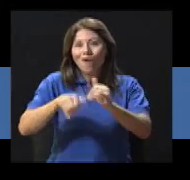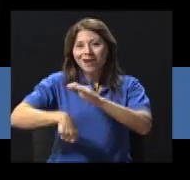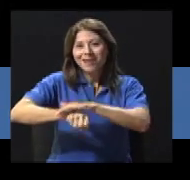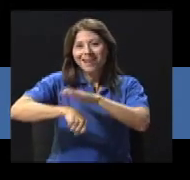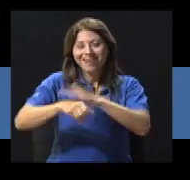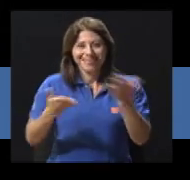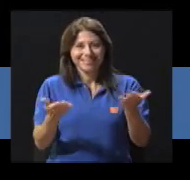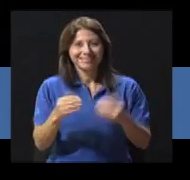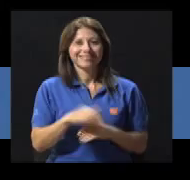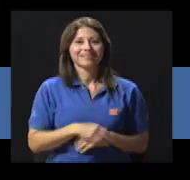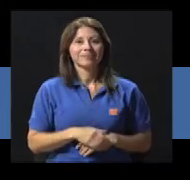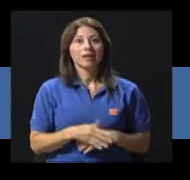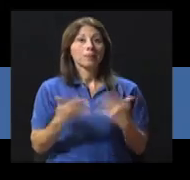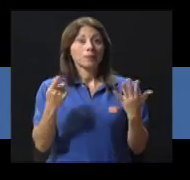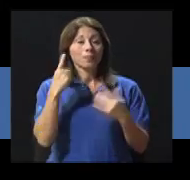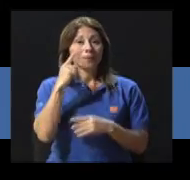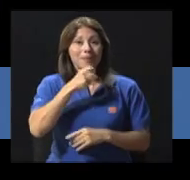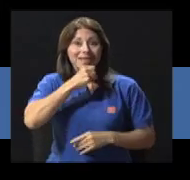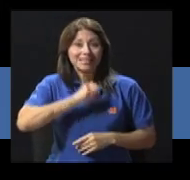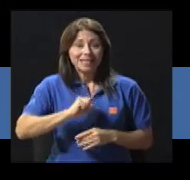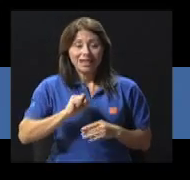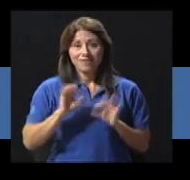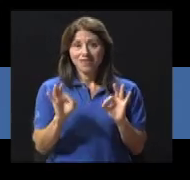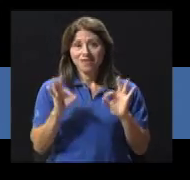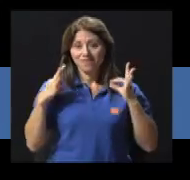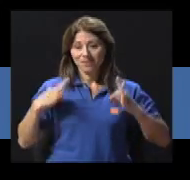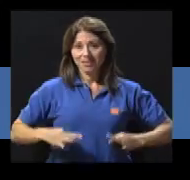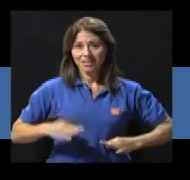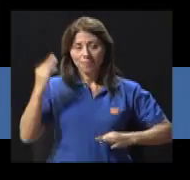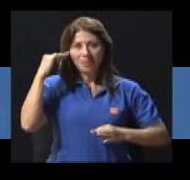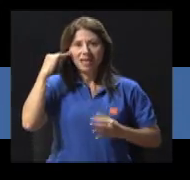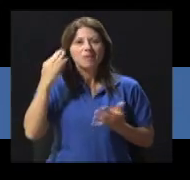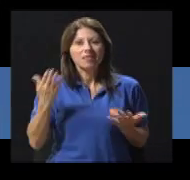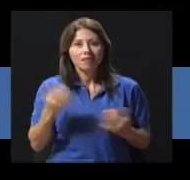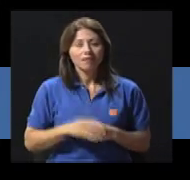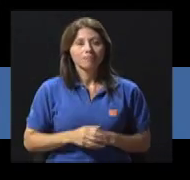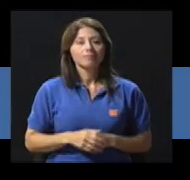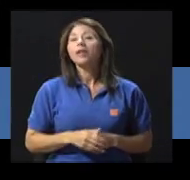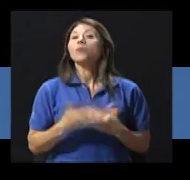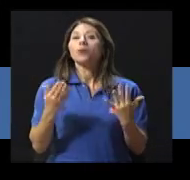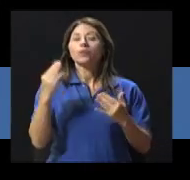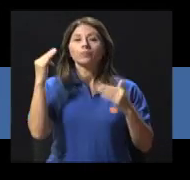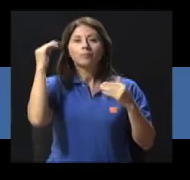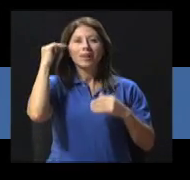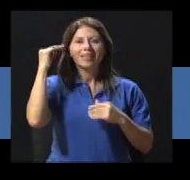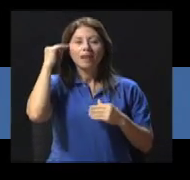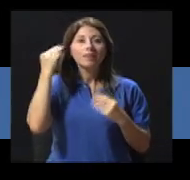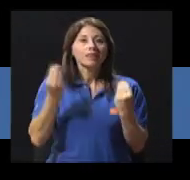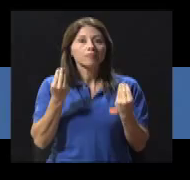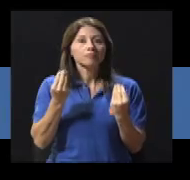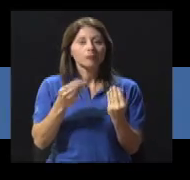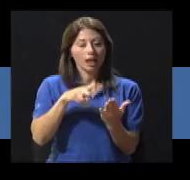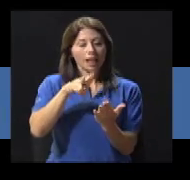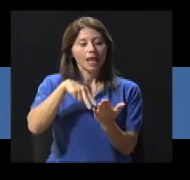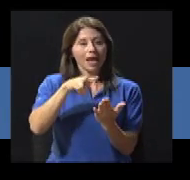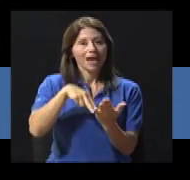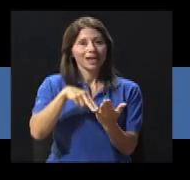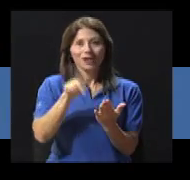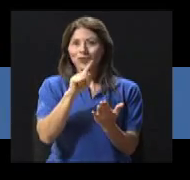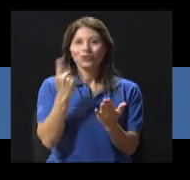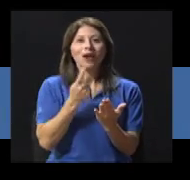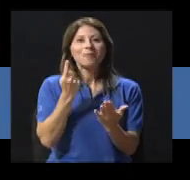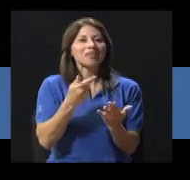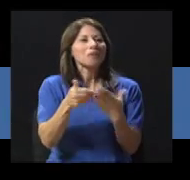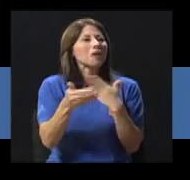menos echarse una corrida y jugar bola, una mejenga por lo menos, algo así. Pues mentalmente sería como leer, no solo lo que uno se encuentra ahí en la